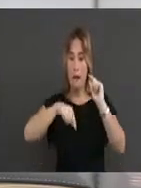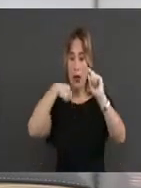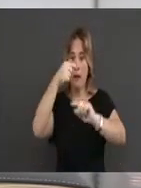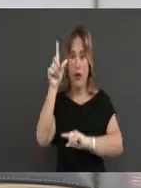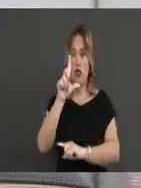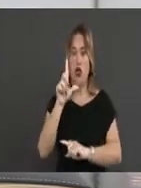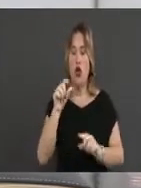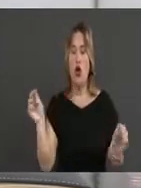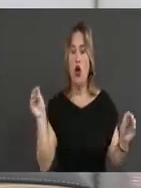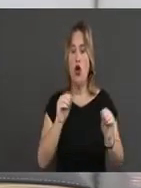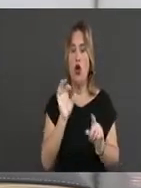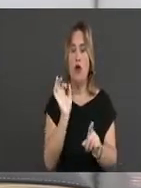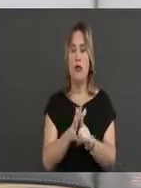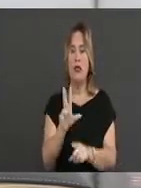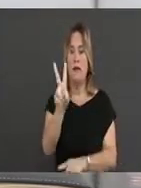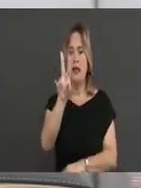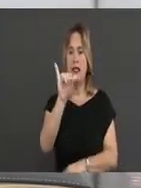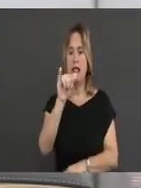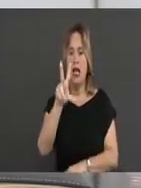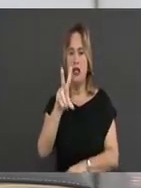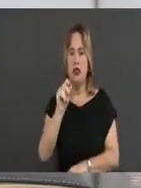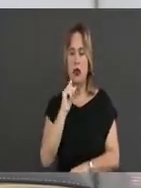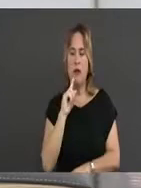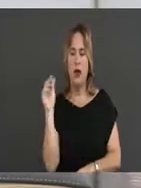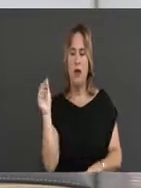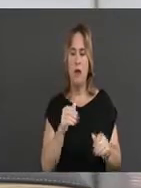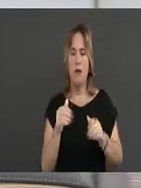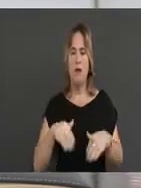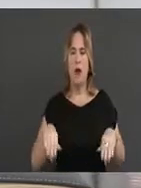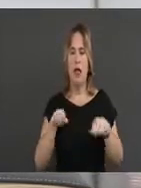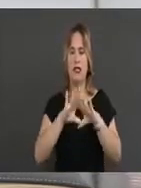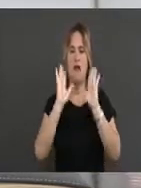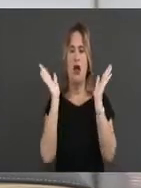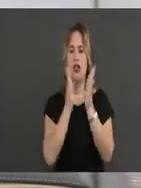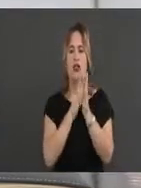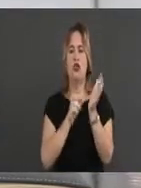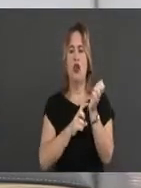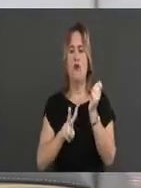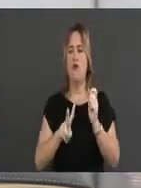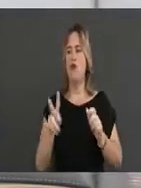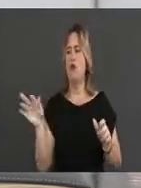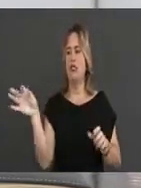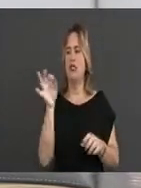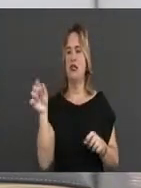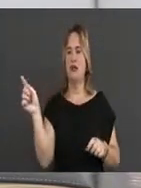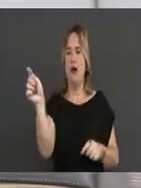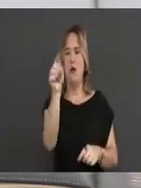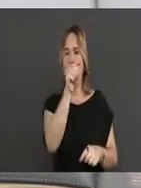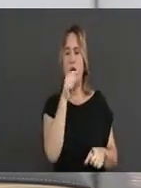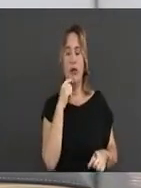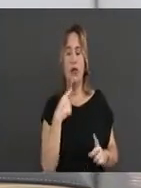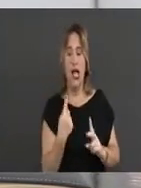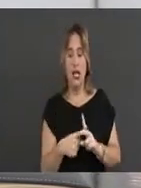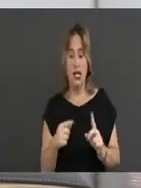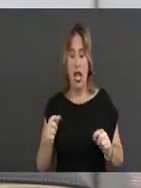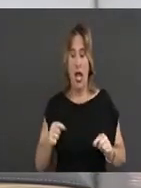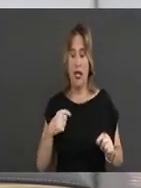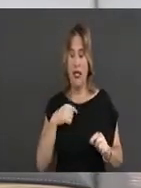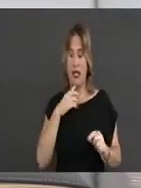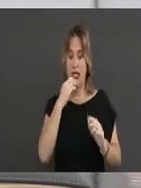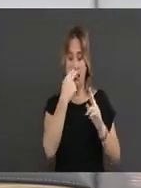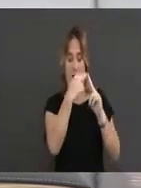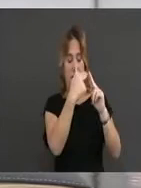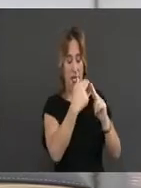lunes entran 26 otras unidades con representatividad en todos los municipios ya de la provincia. Y tenemos aquí, bueno, el listado,